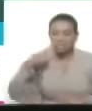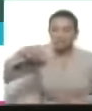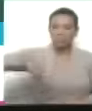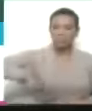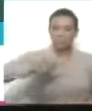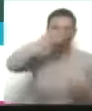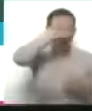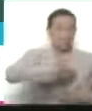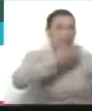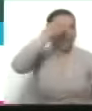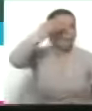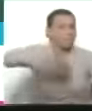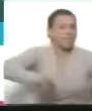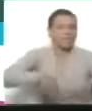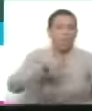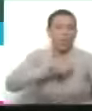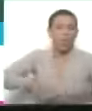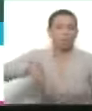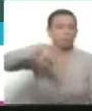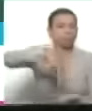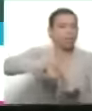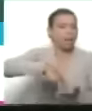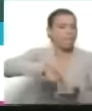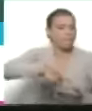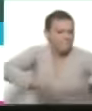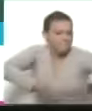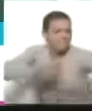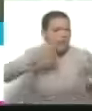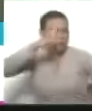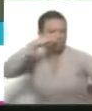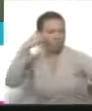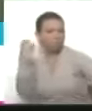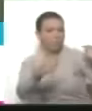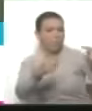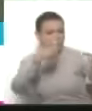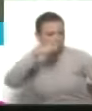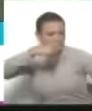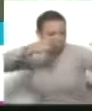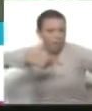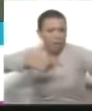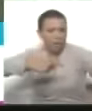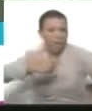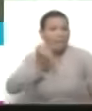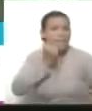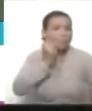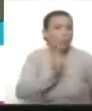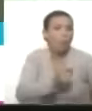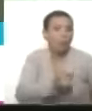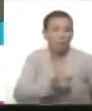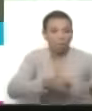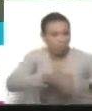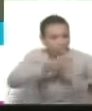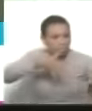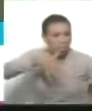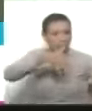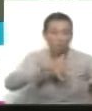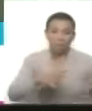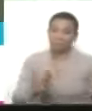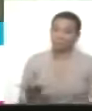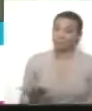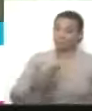vestirse de militar para amenazar militarmente el territorio venezolano creo